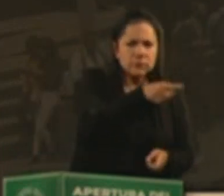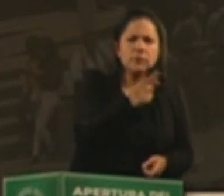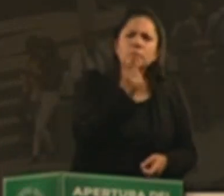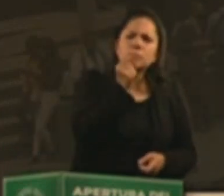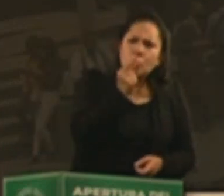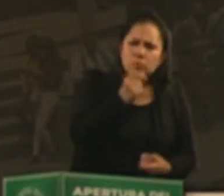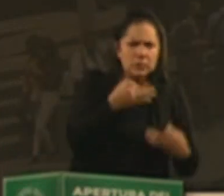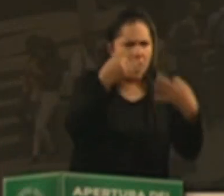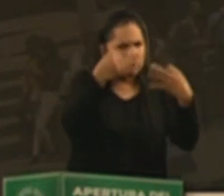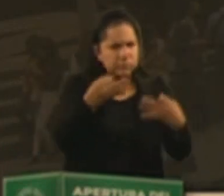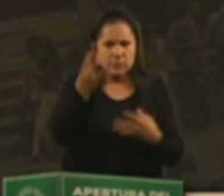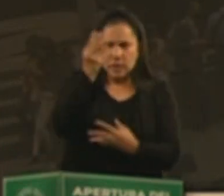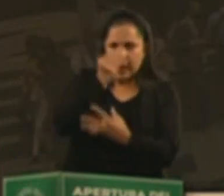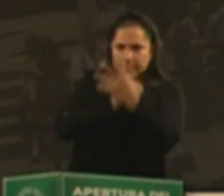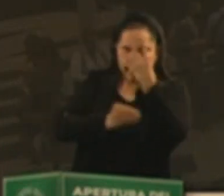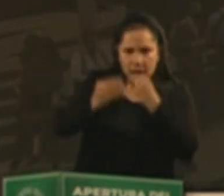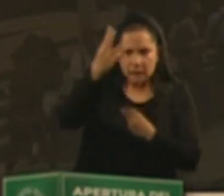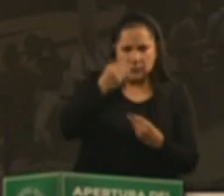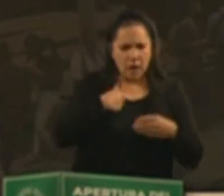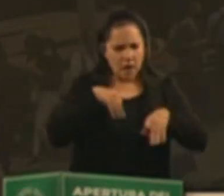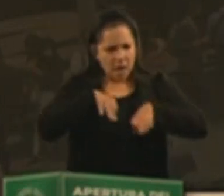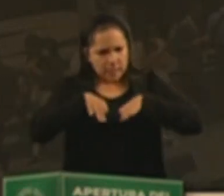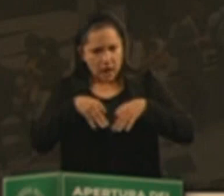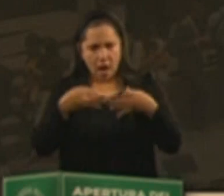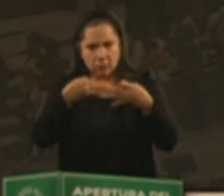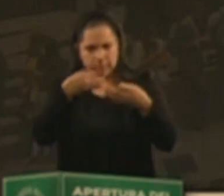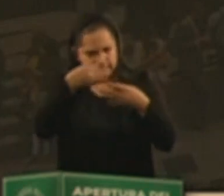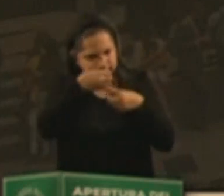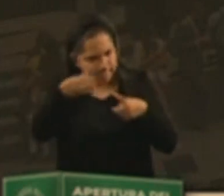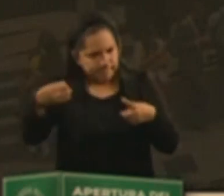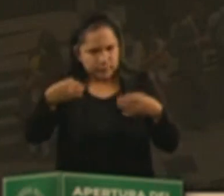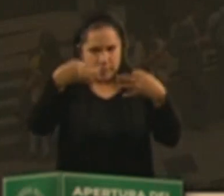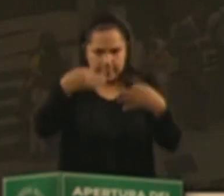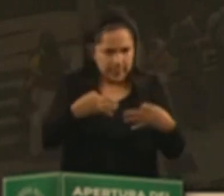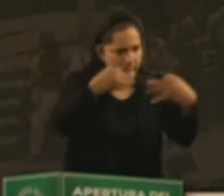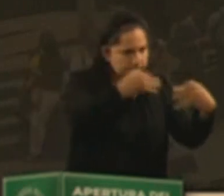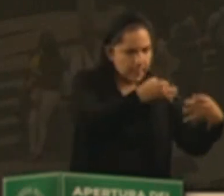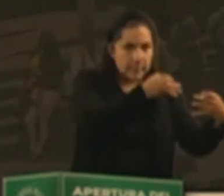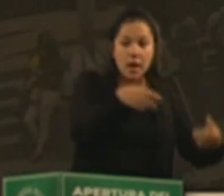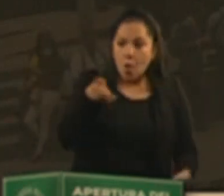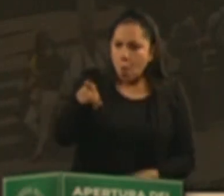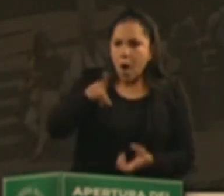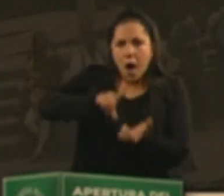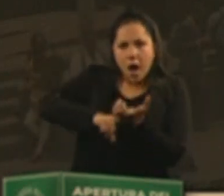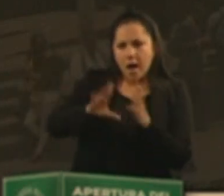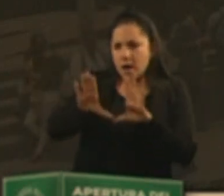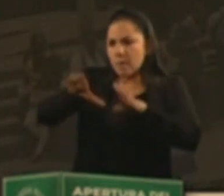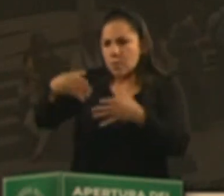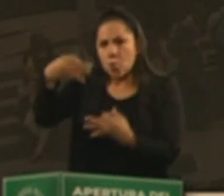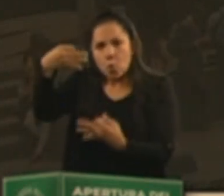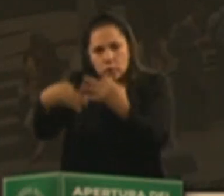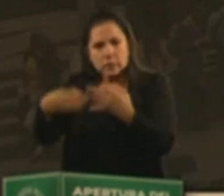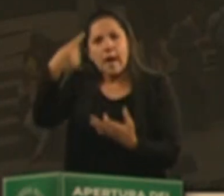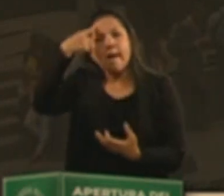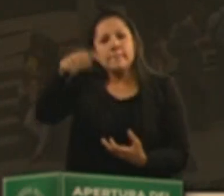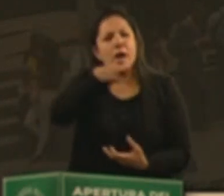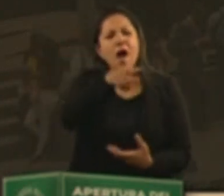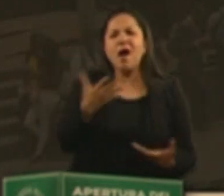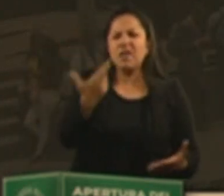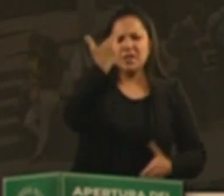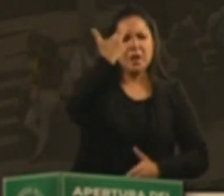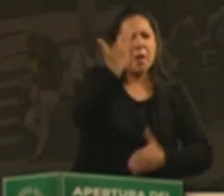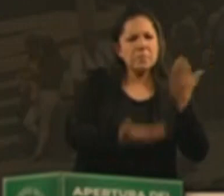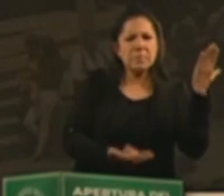coordinados, con una idea clara de reforma del sistema de justicia para acabar con la impunidad. Frente a los más de